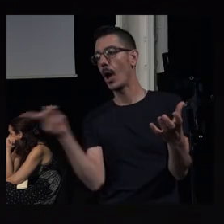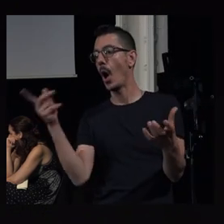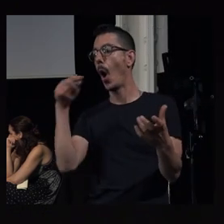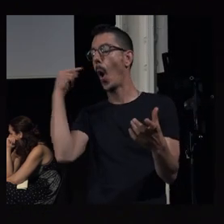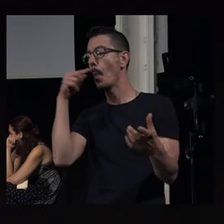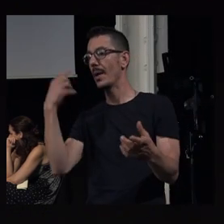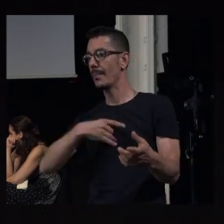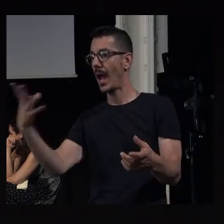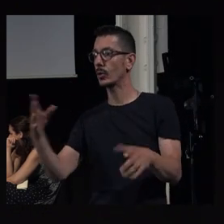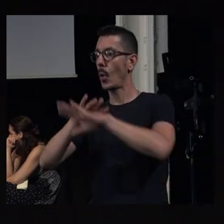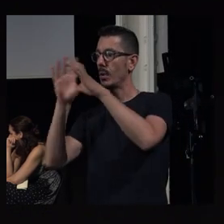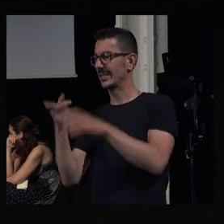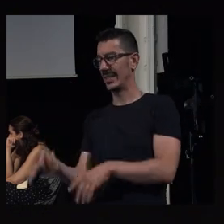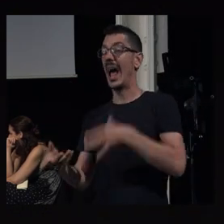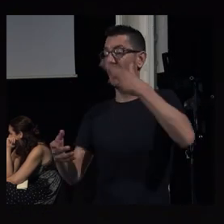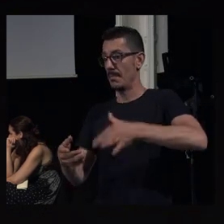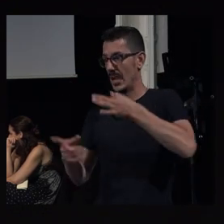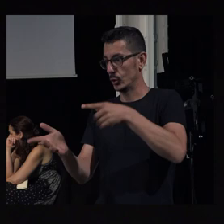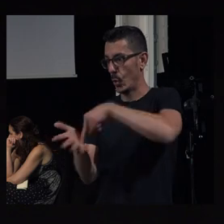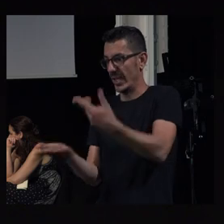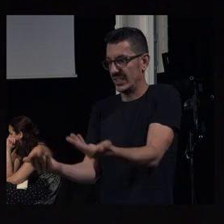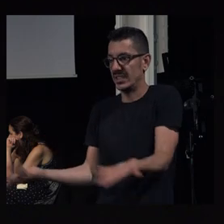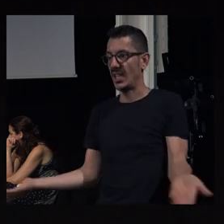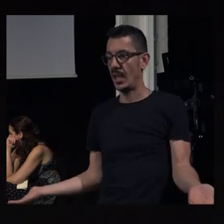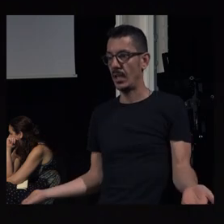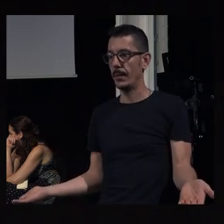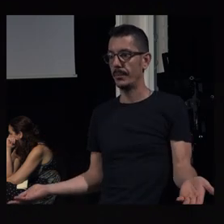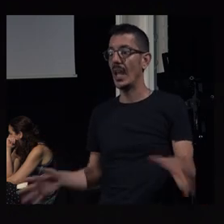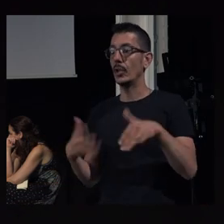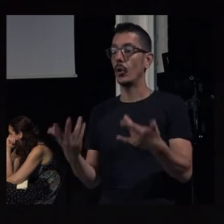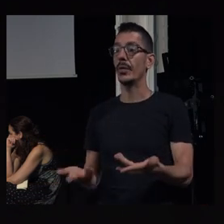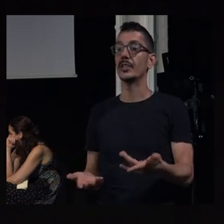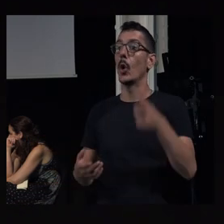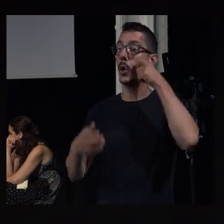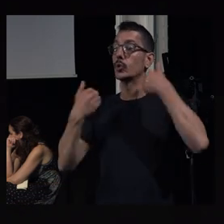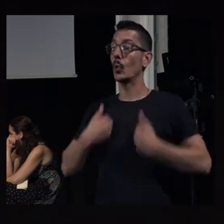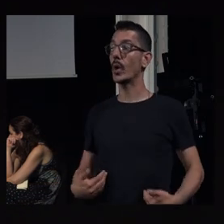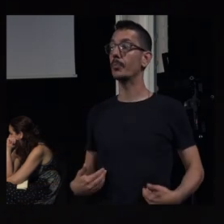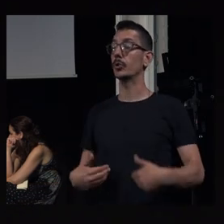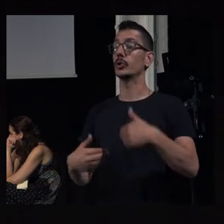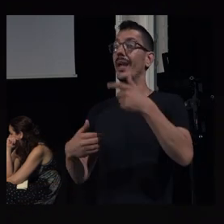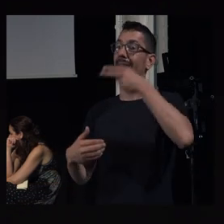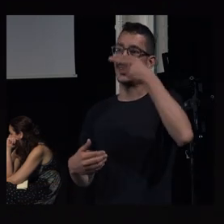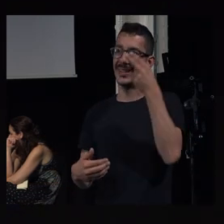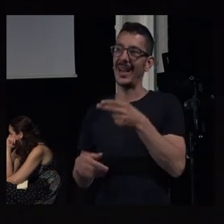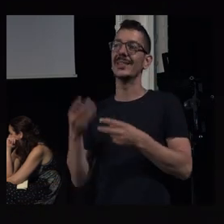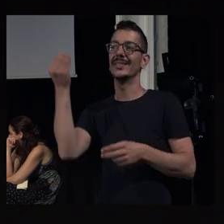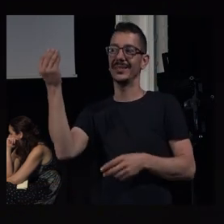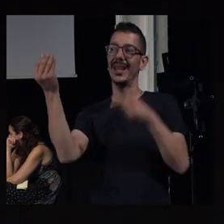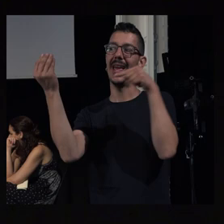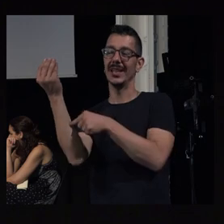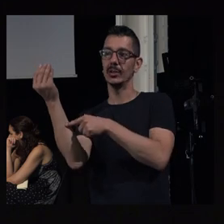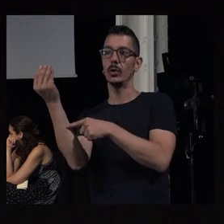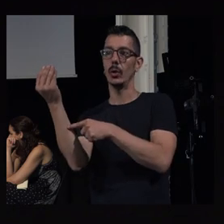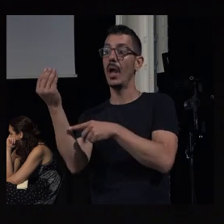no existe, ¿no? Entonces, ¿cómo vamos a poner en el centro de las políticas los cuerpos que realmente interesan? Pero ojo, los cuerpos